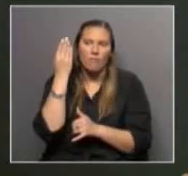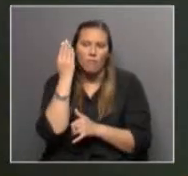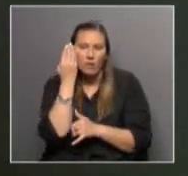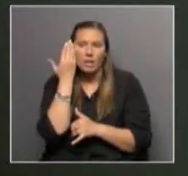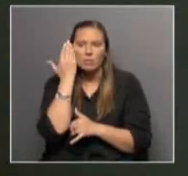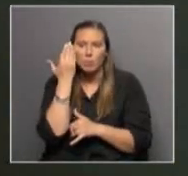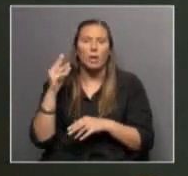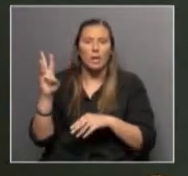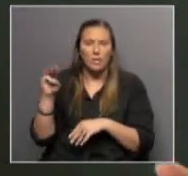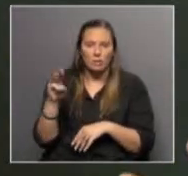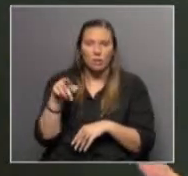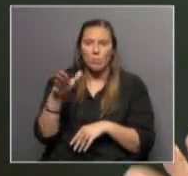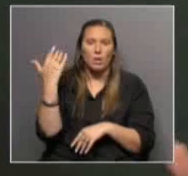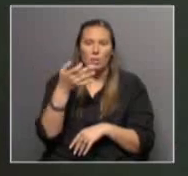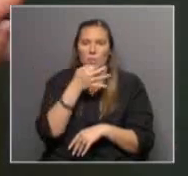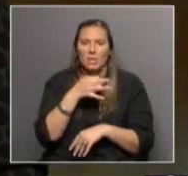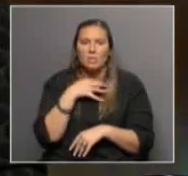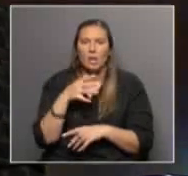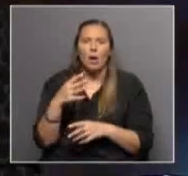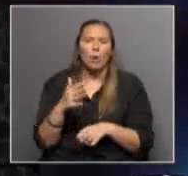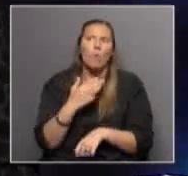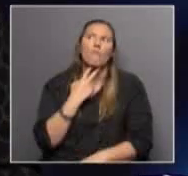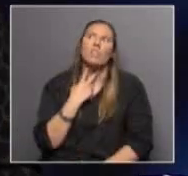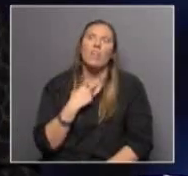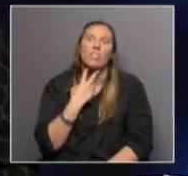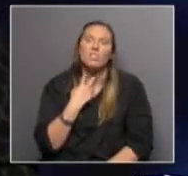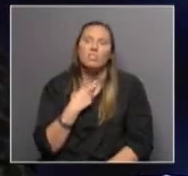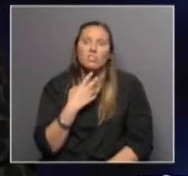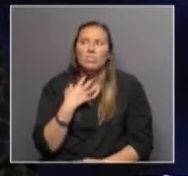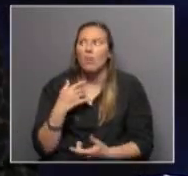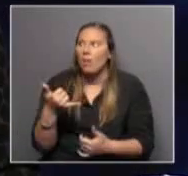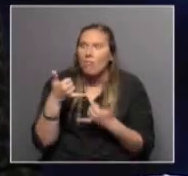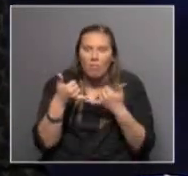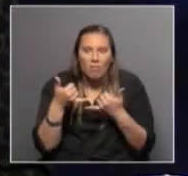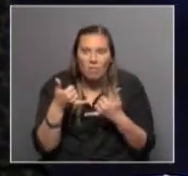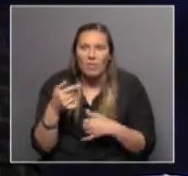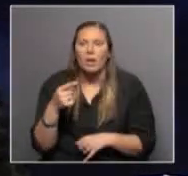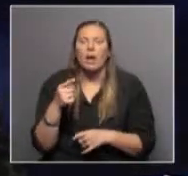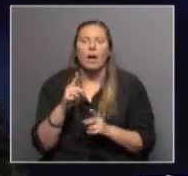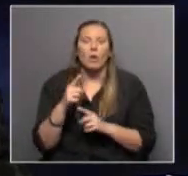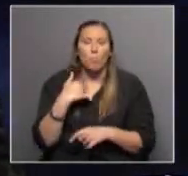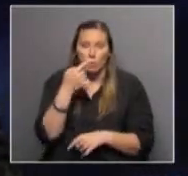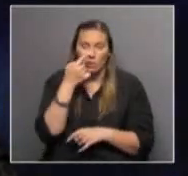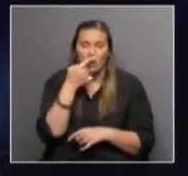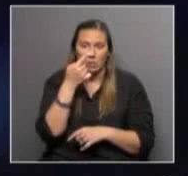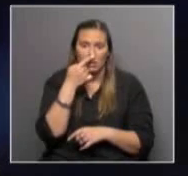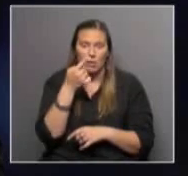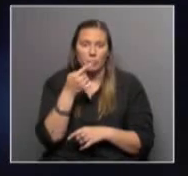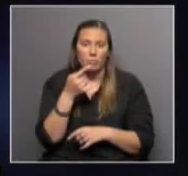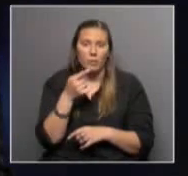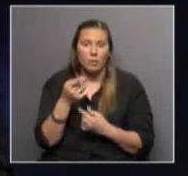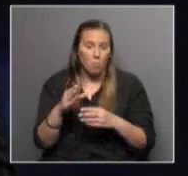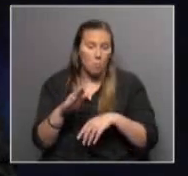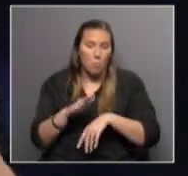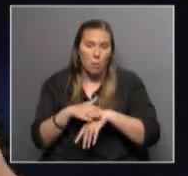instagram estevo se me hablabas de un tipo de adicción que no es la que qué bueno porque a partir de para mí me parece como muy interesante eso como que a partir de la